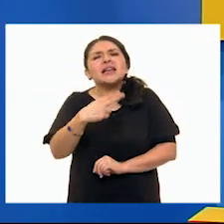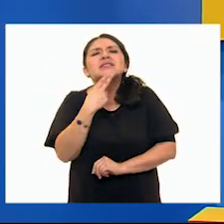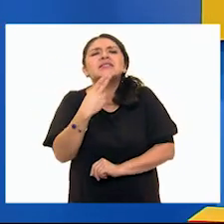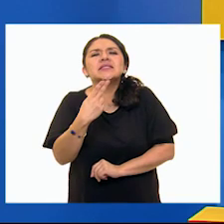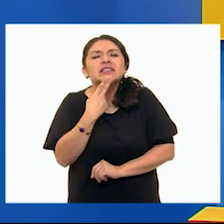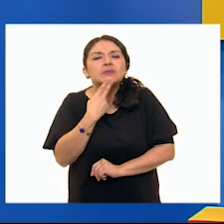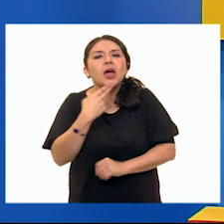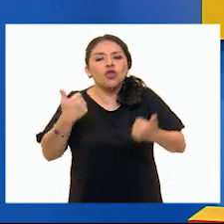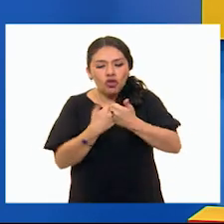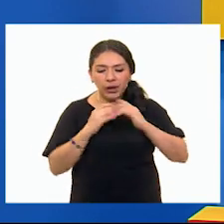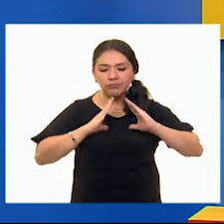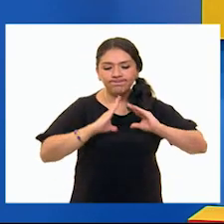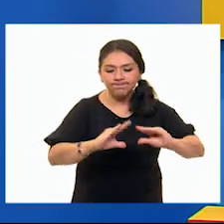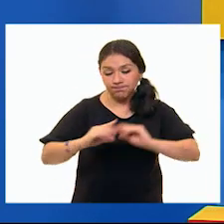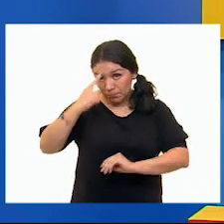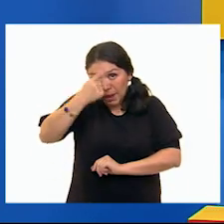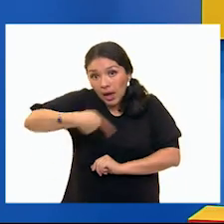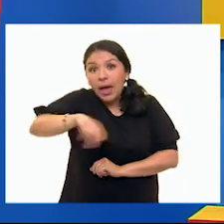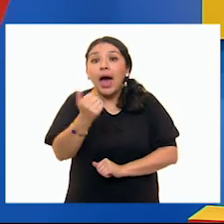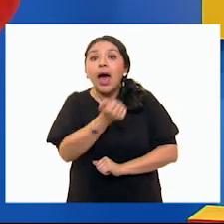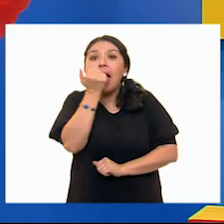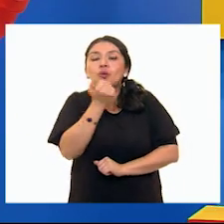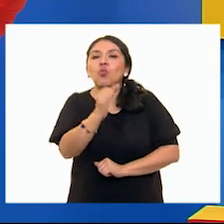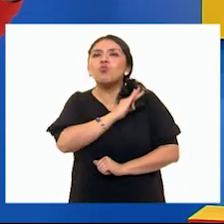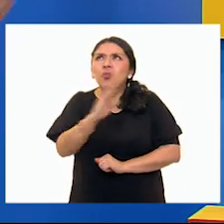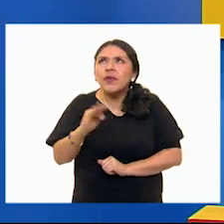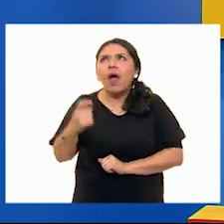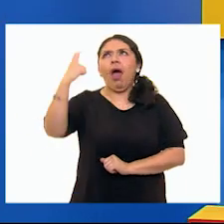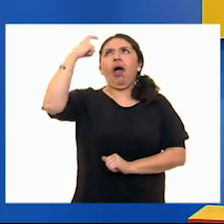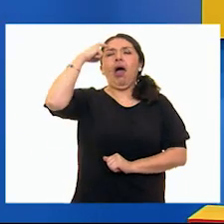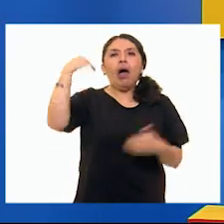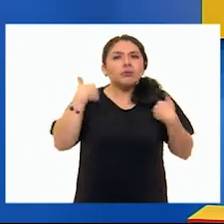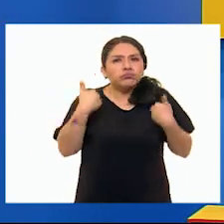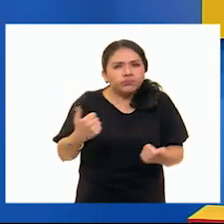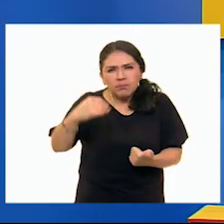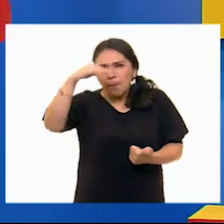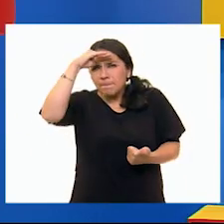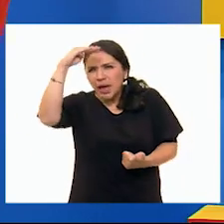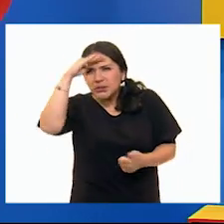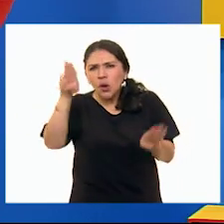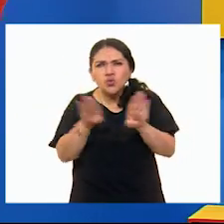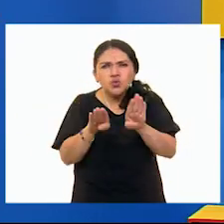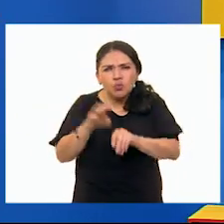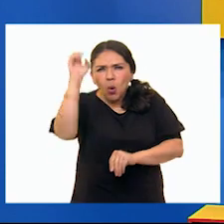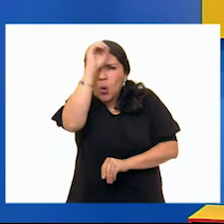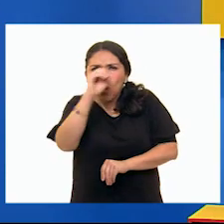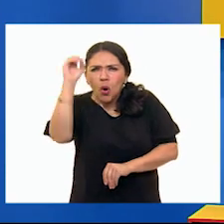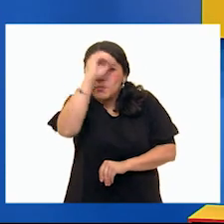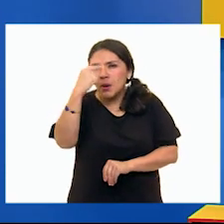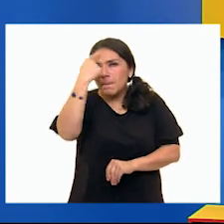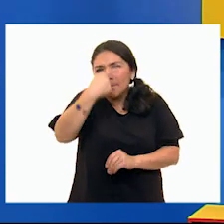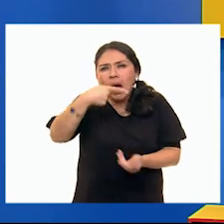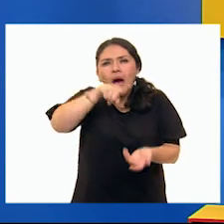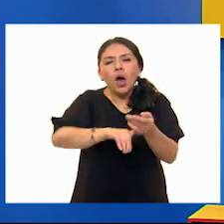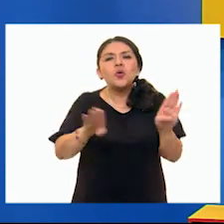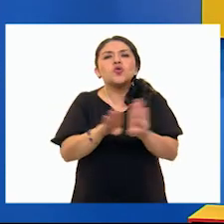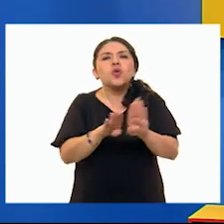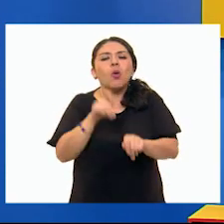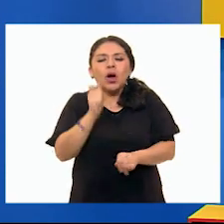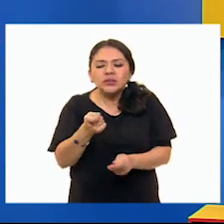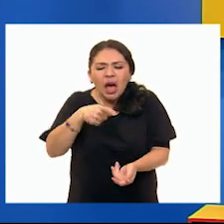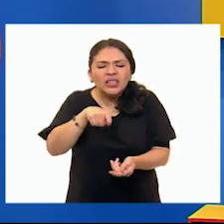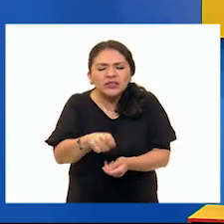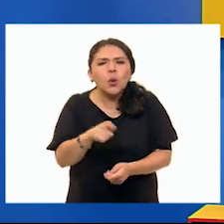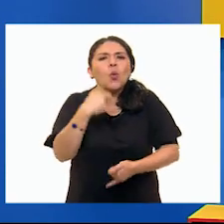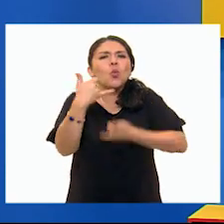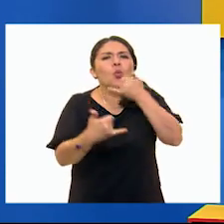pedagógica que permita a las alumnas y a los alumnos ser reflexivos, críticos y analíticos acerca de la lógica interna de los juegos,